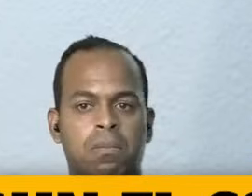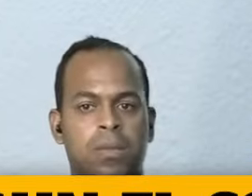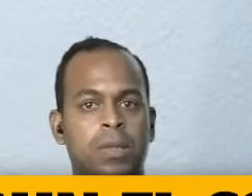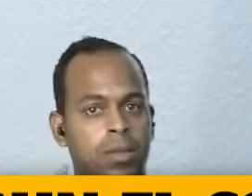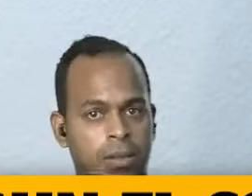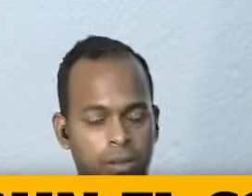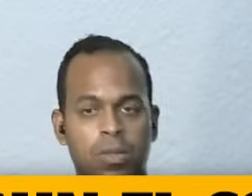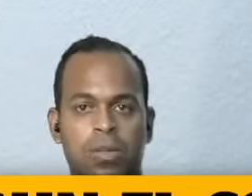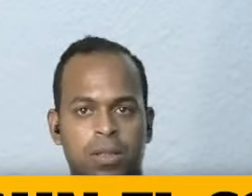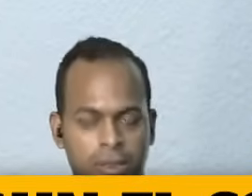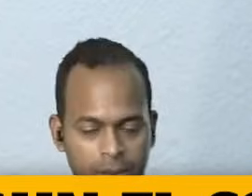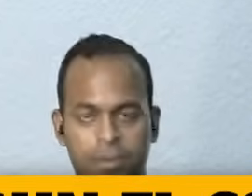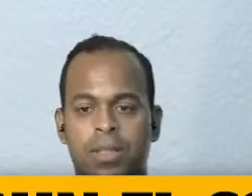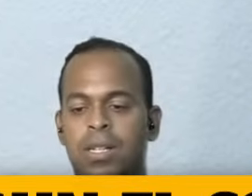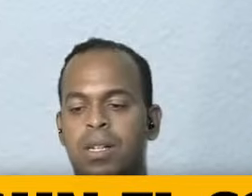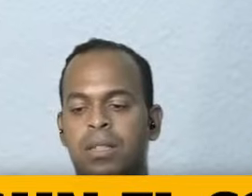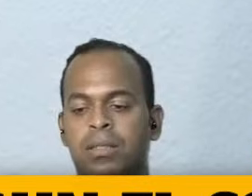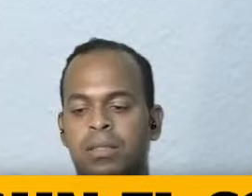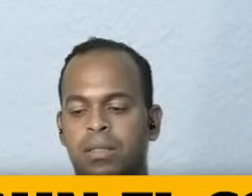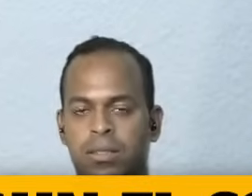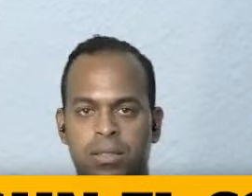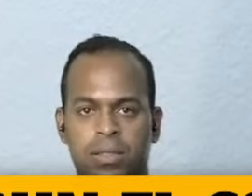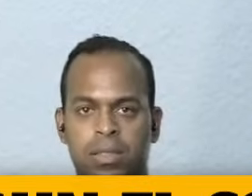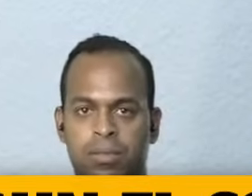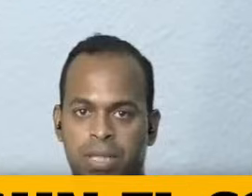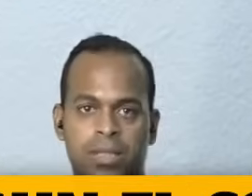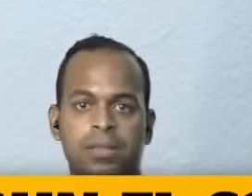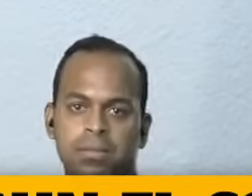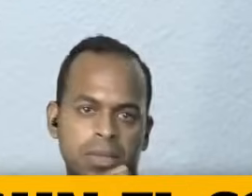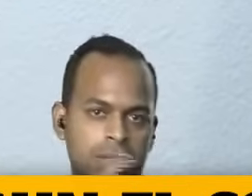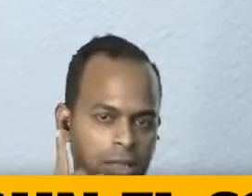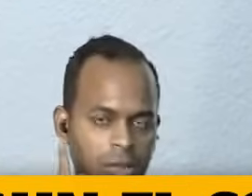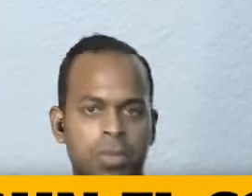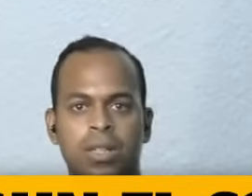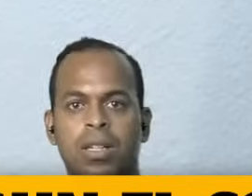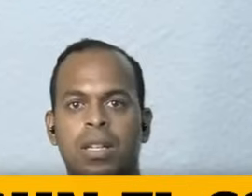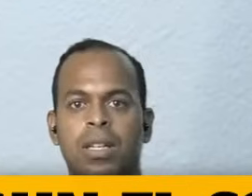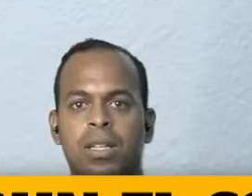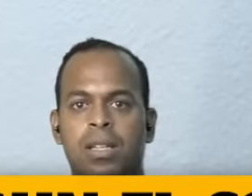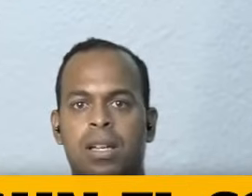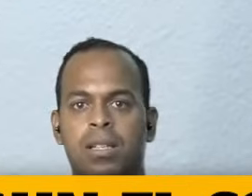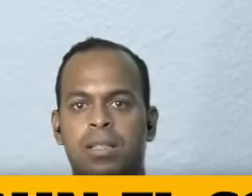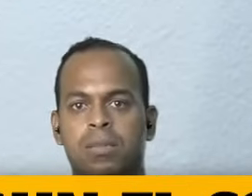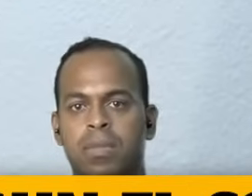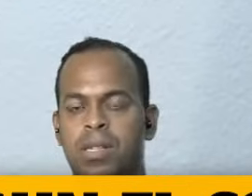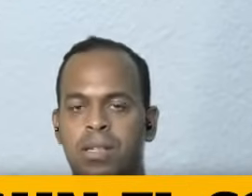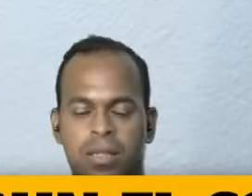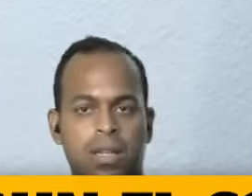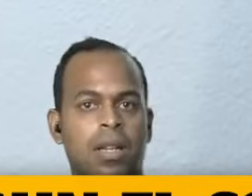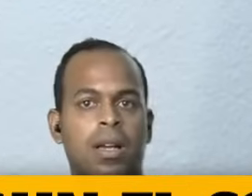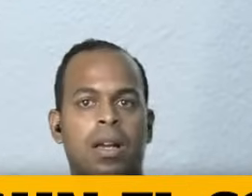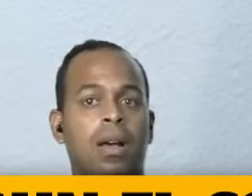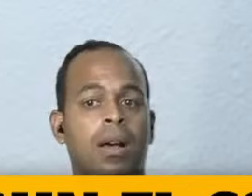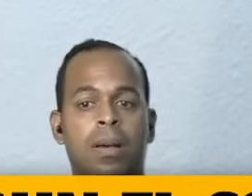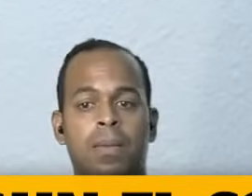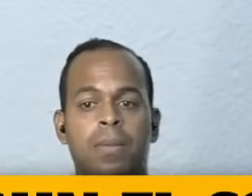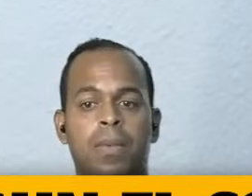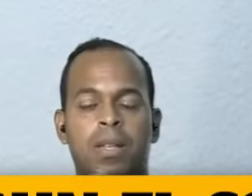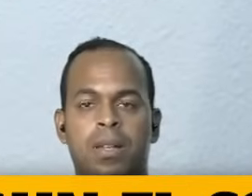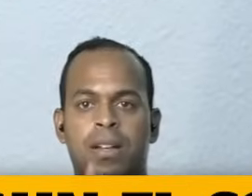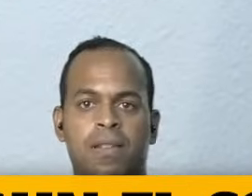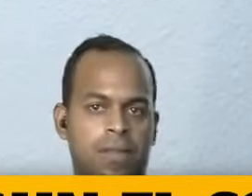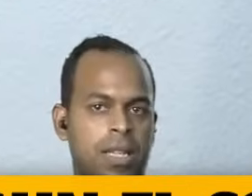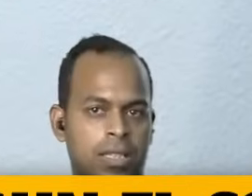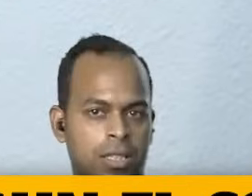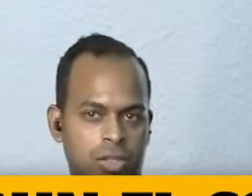Sánchez Ramírez, Provincia de Santo Domingo, Elías Piña, Peravia, Distrito Nacional, Monseñor Noel, Espaillat,